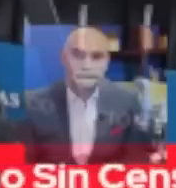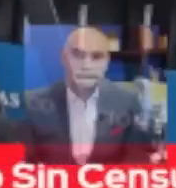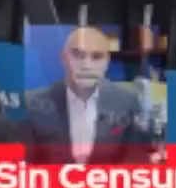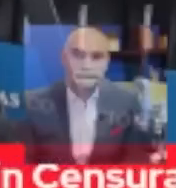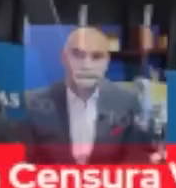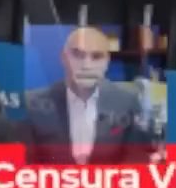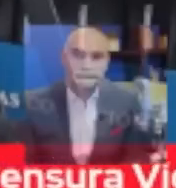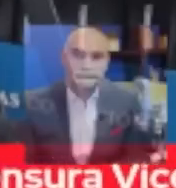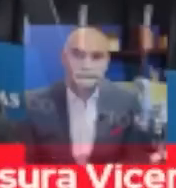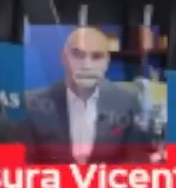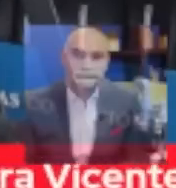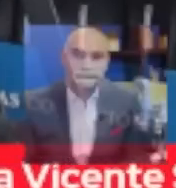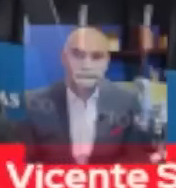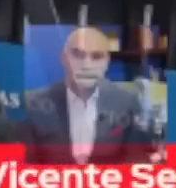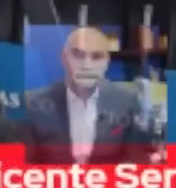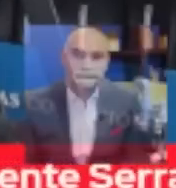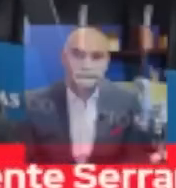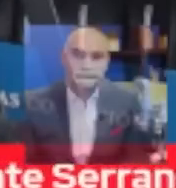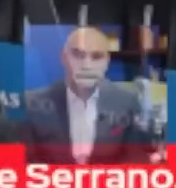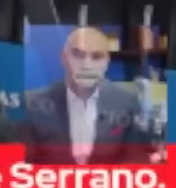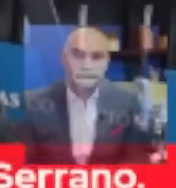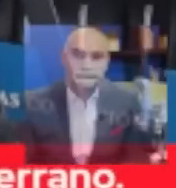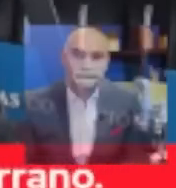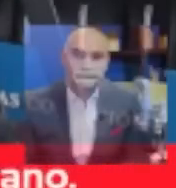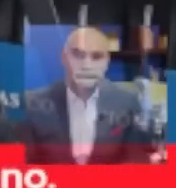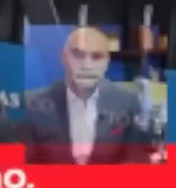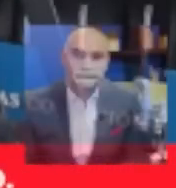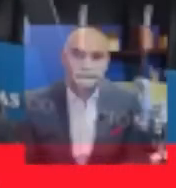el clip doce por favor